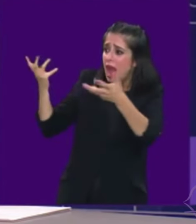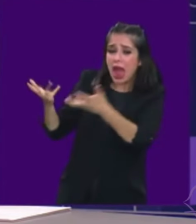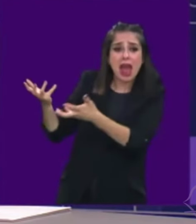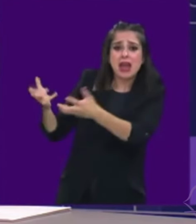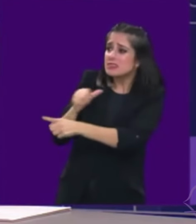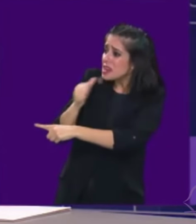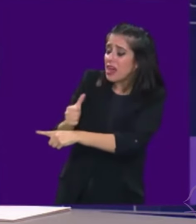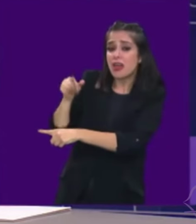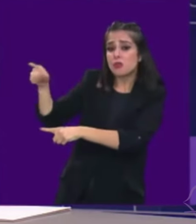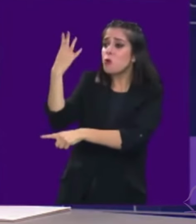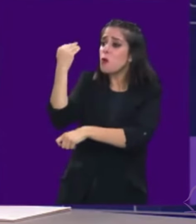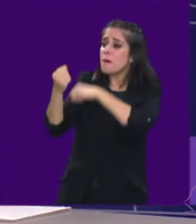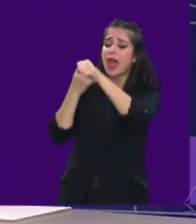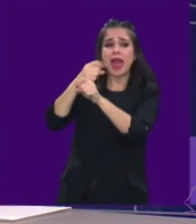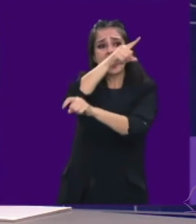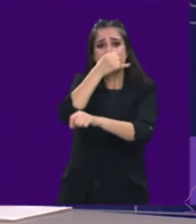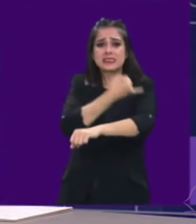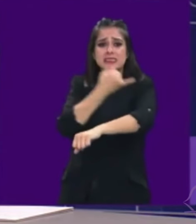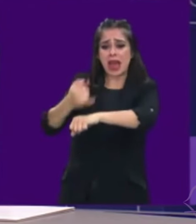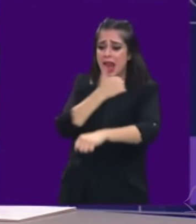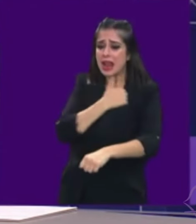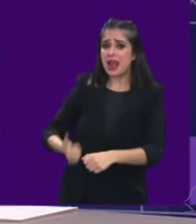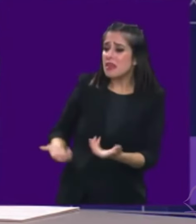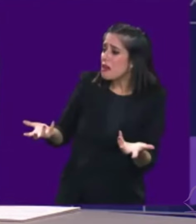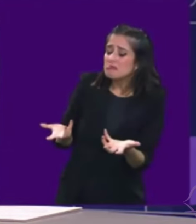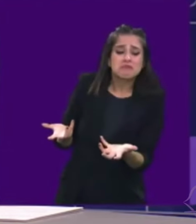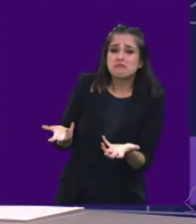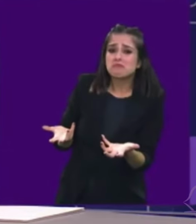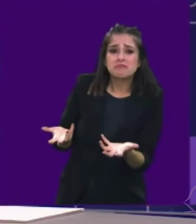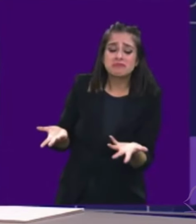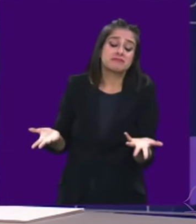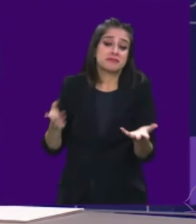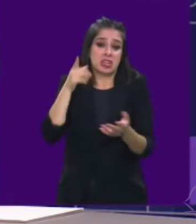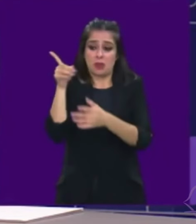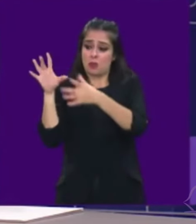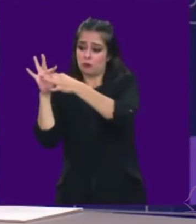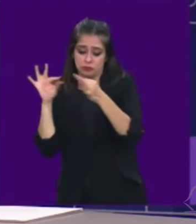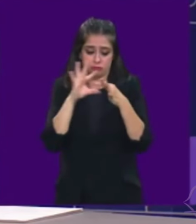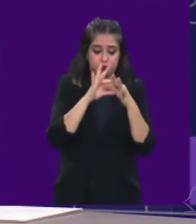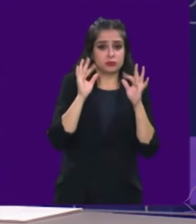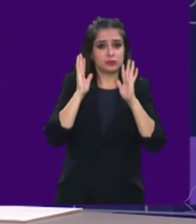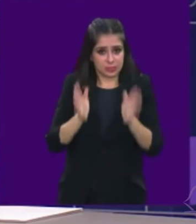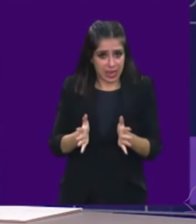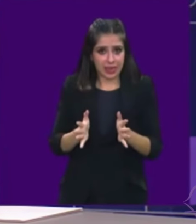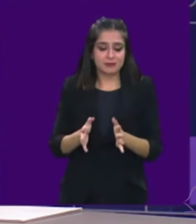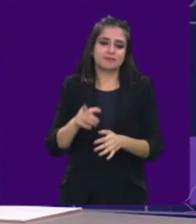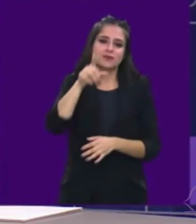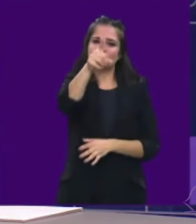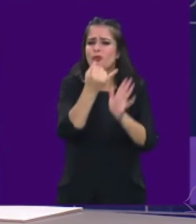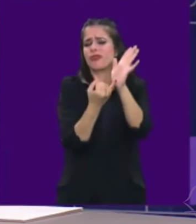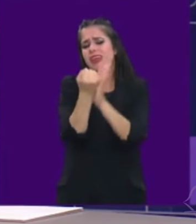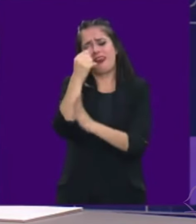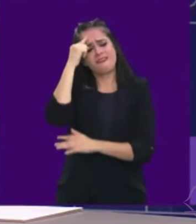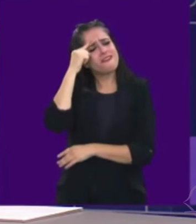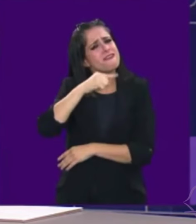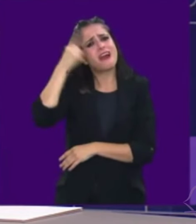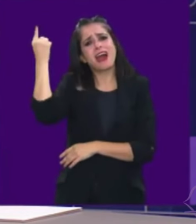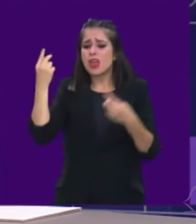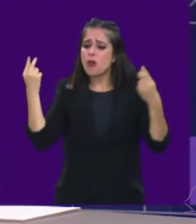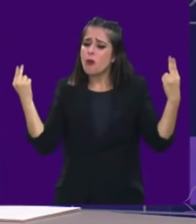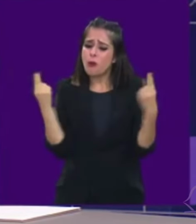ella 9 en Iztapalapa. Miren, ya escuchamos las dos caras de la moneda. La decisión es sencilla. Urge